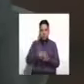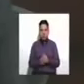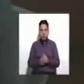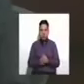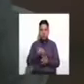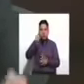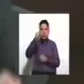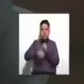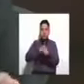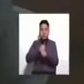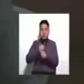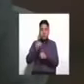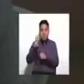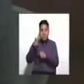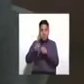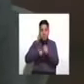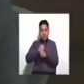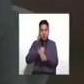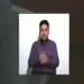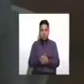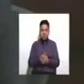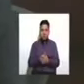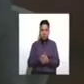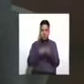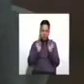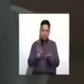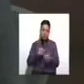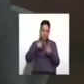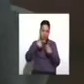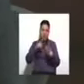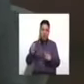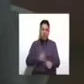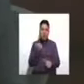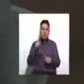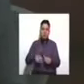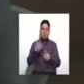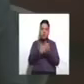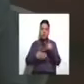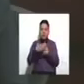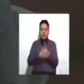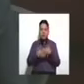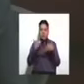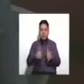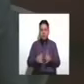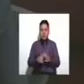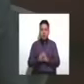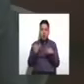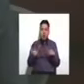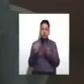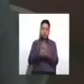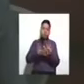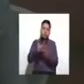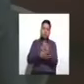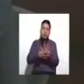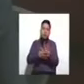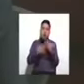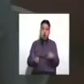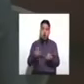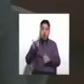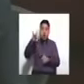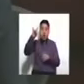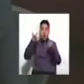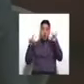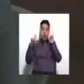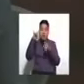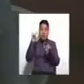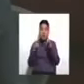dos décadas, es una burla y un abuso a la nación. Así que termino estas palabras diciendo que hoy el ilusionista